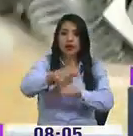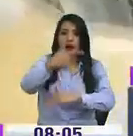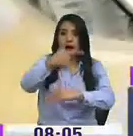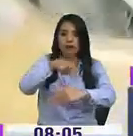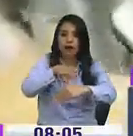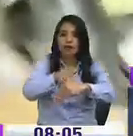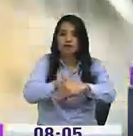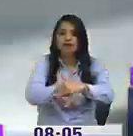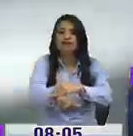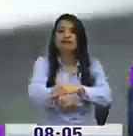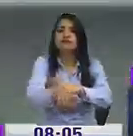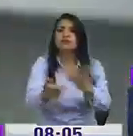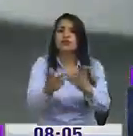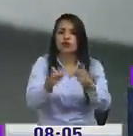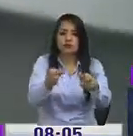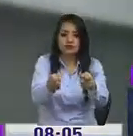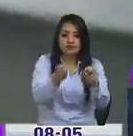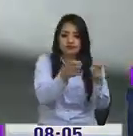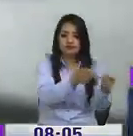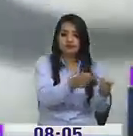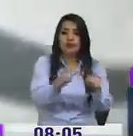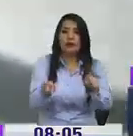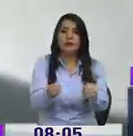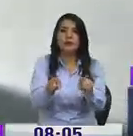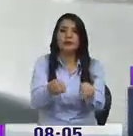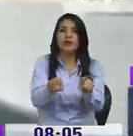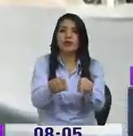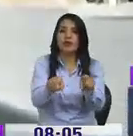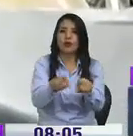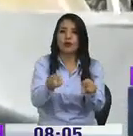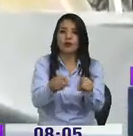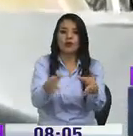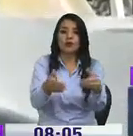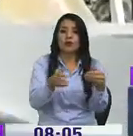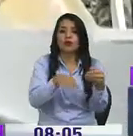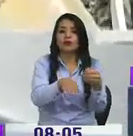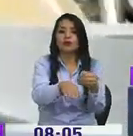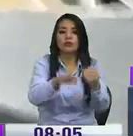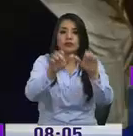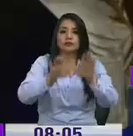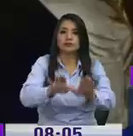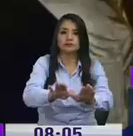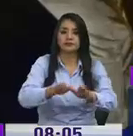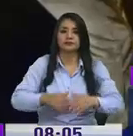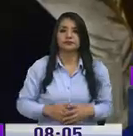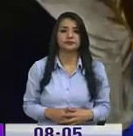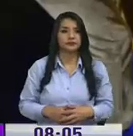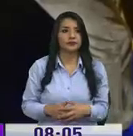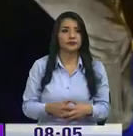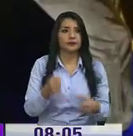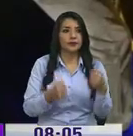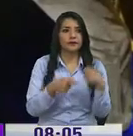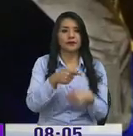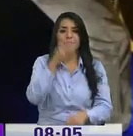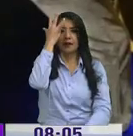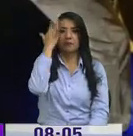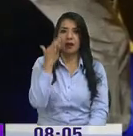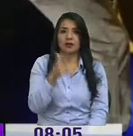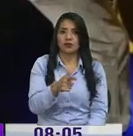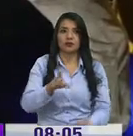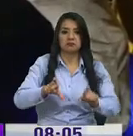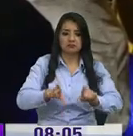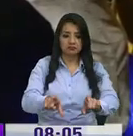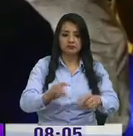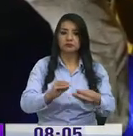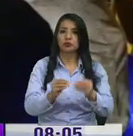delincuentes, escondida debajo del aire acondicionado, más o menos del tablero. El vehículo amarillo que utilizaban no tenía placa en la